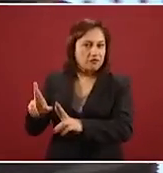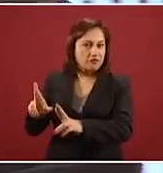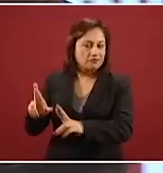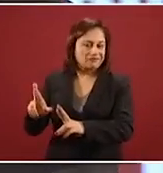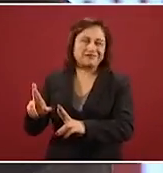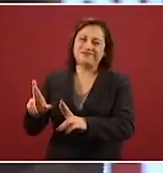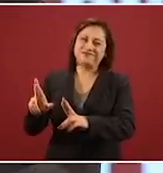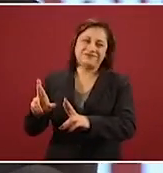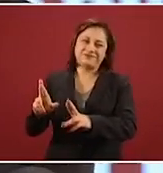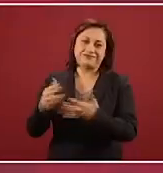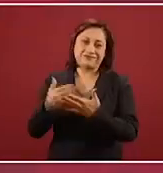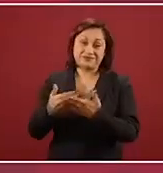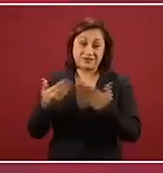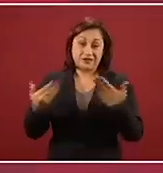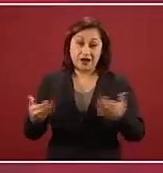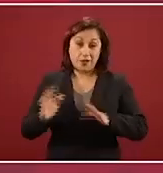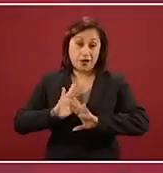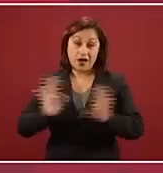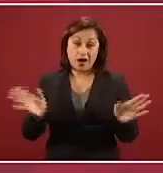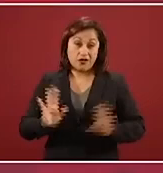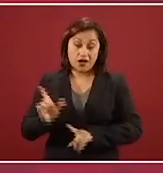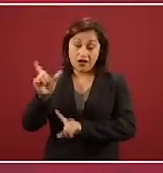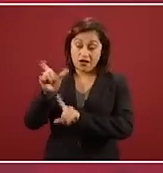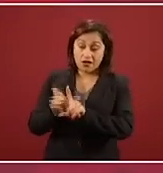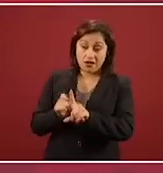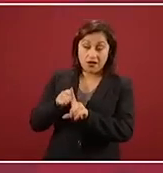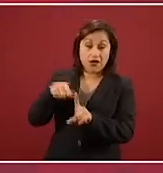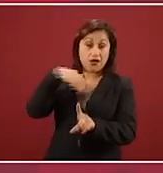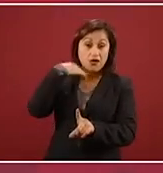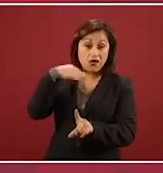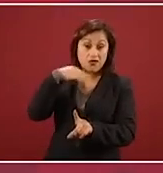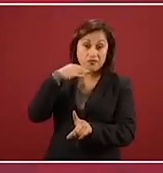Ahora es un estigma